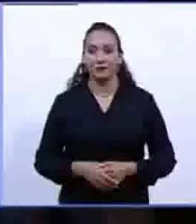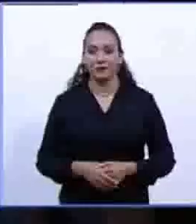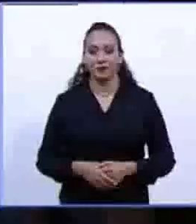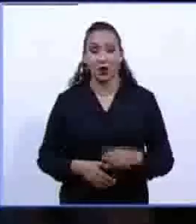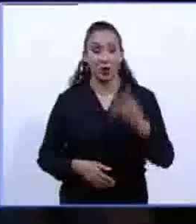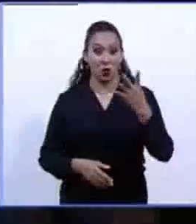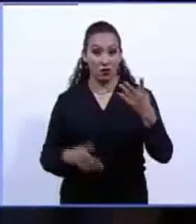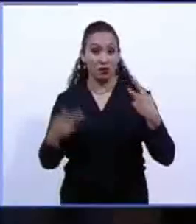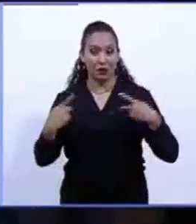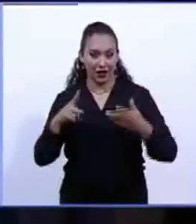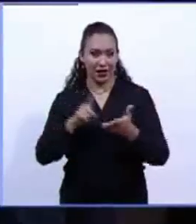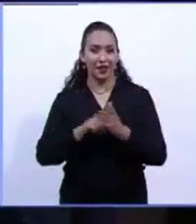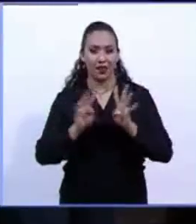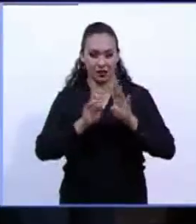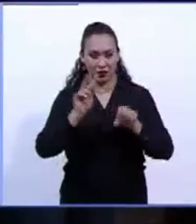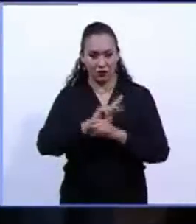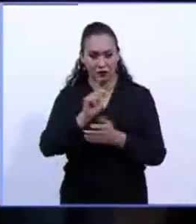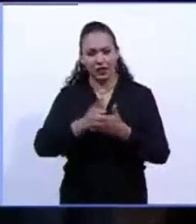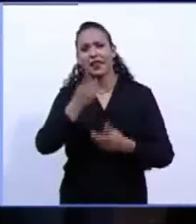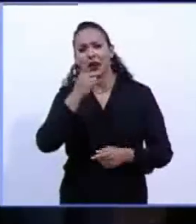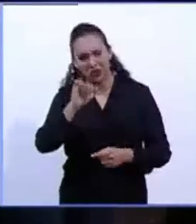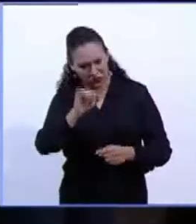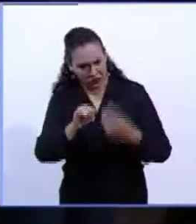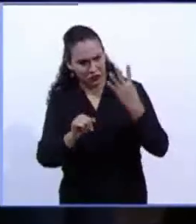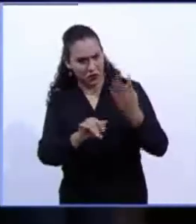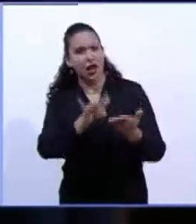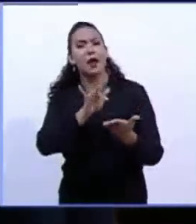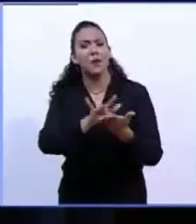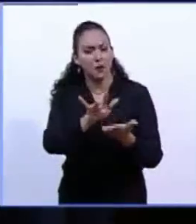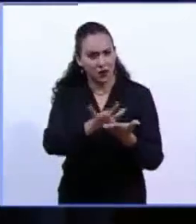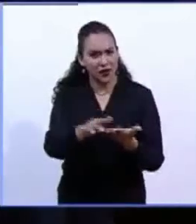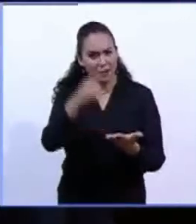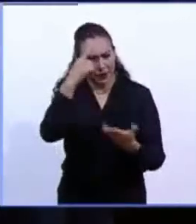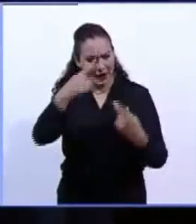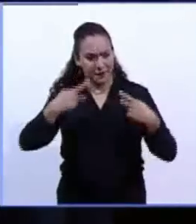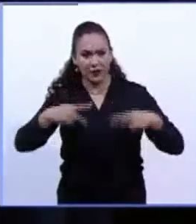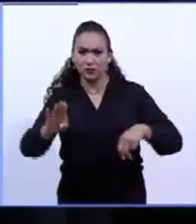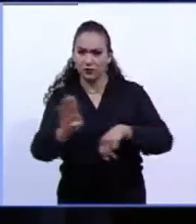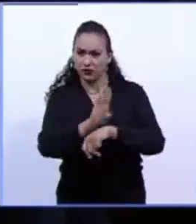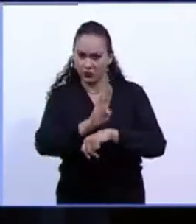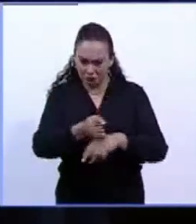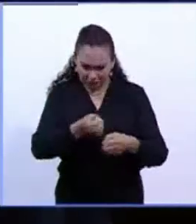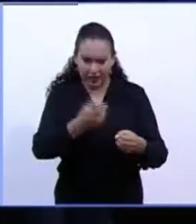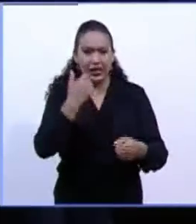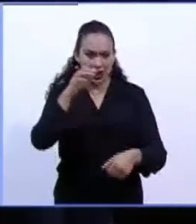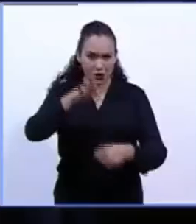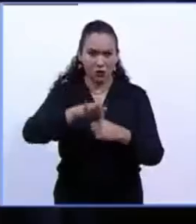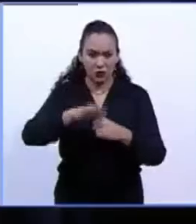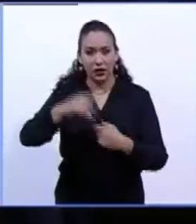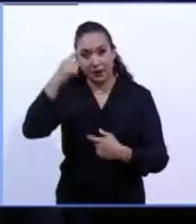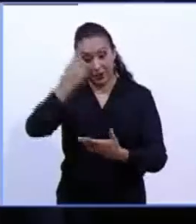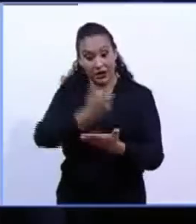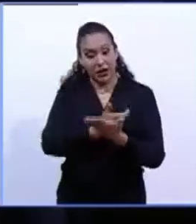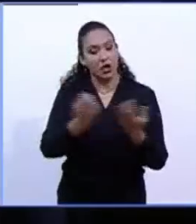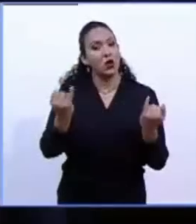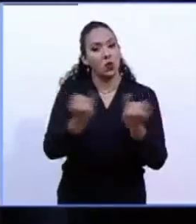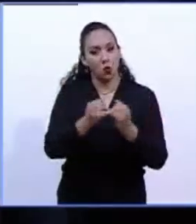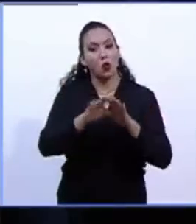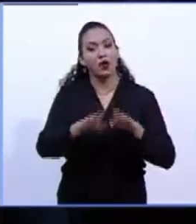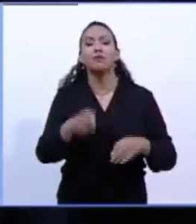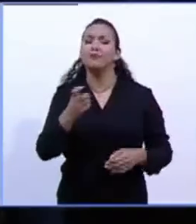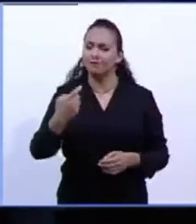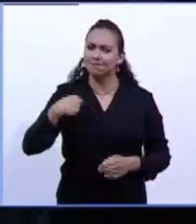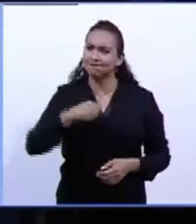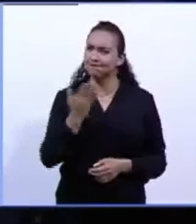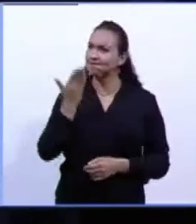4 consejeros sí nos dieron su apoyo, dijeron que iban a votar a favor de que nos aporten parejo. Entonces, pues hacemos un